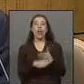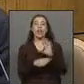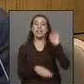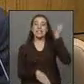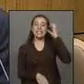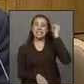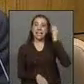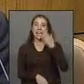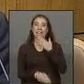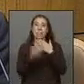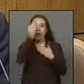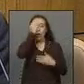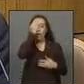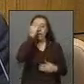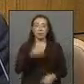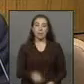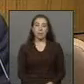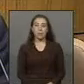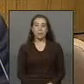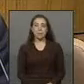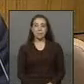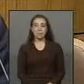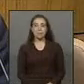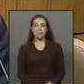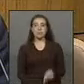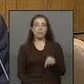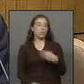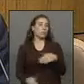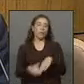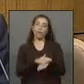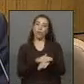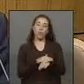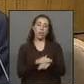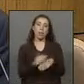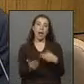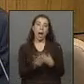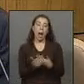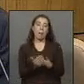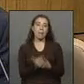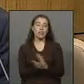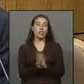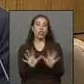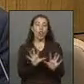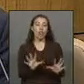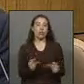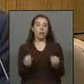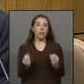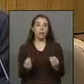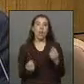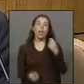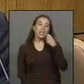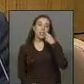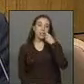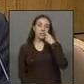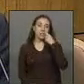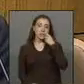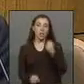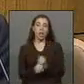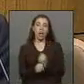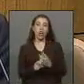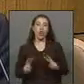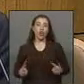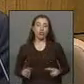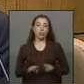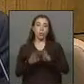con Coquimbo, porque eso es fundamental para aprovechar toda la potencialidad que significa la construcción